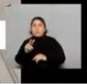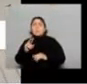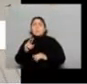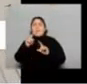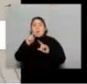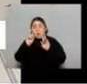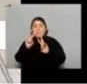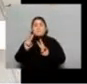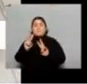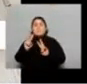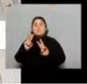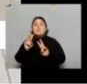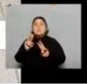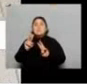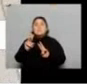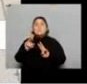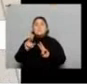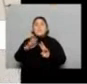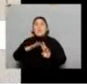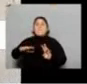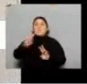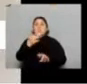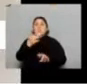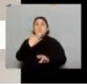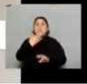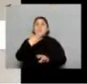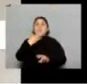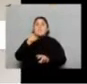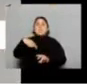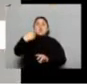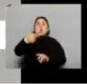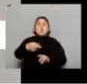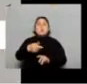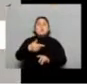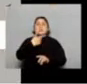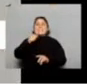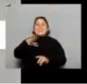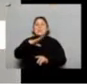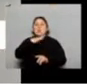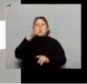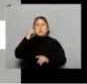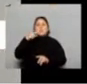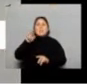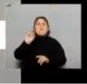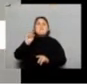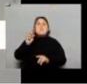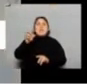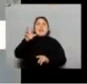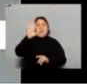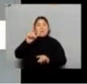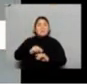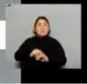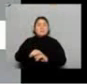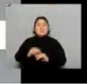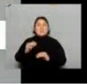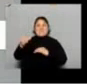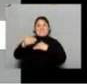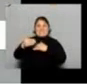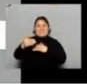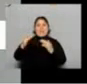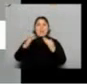viendo, esto en el barrio 2 de Abril y San José de la ciudad de Palpalá, muy cerca de las viviendas, algunos de ellos,